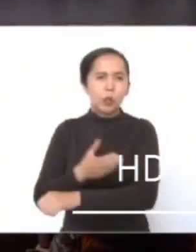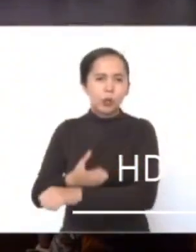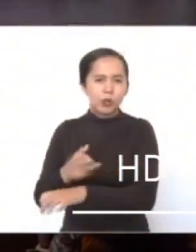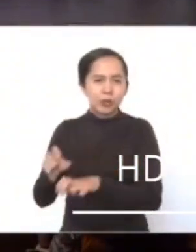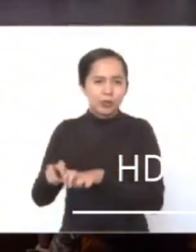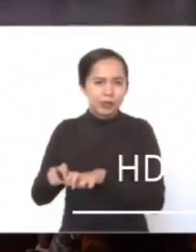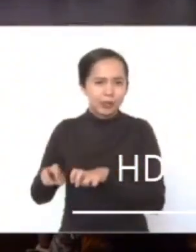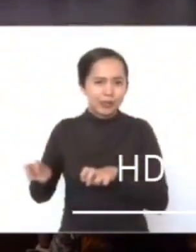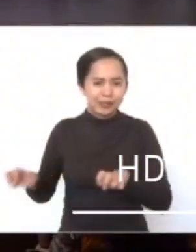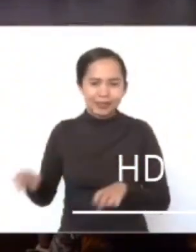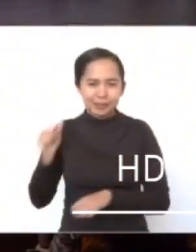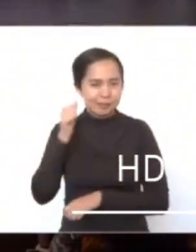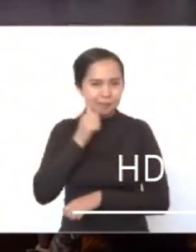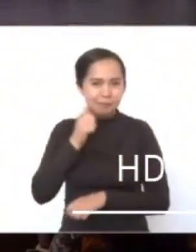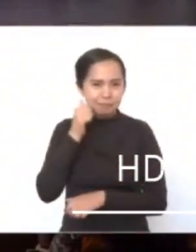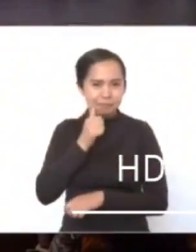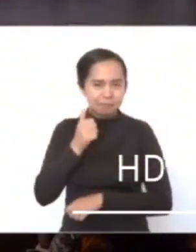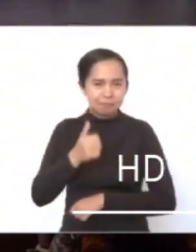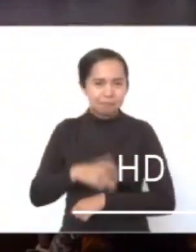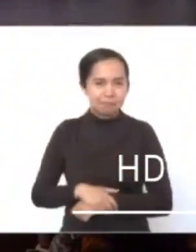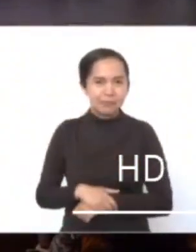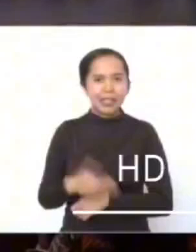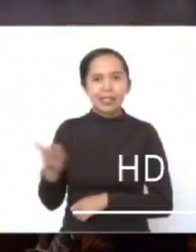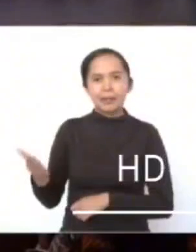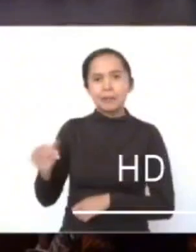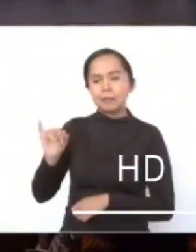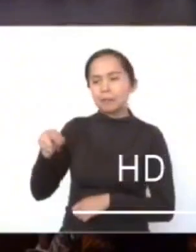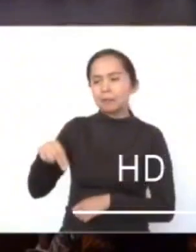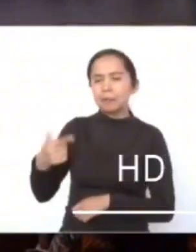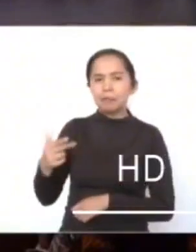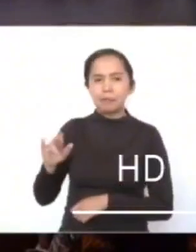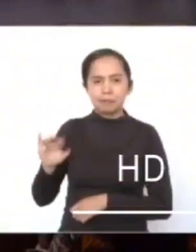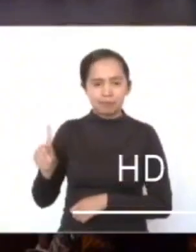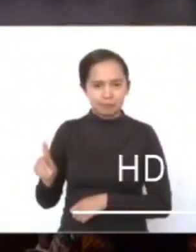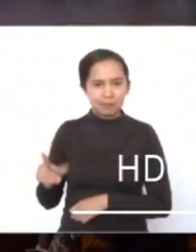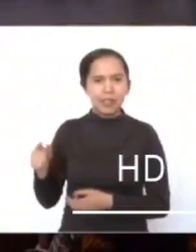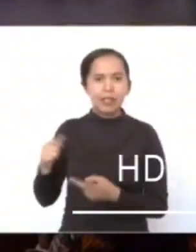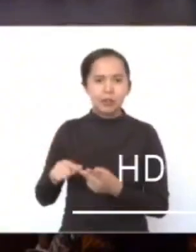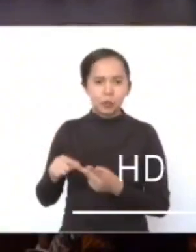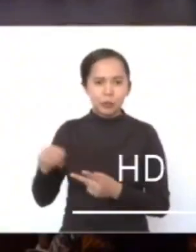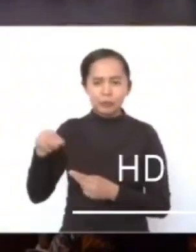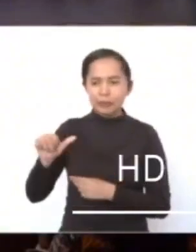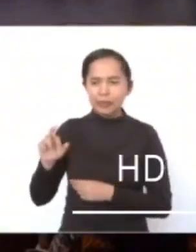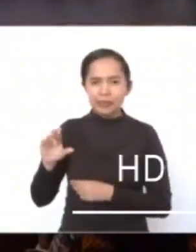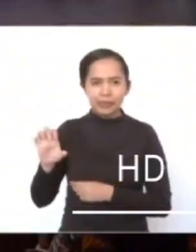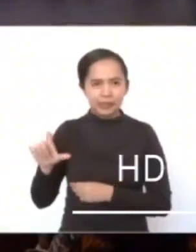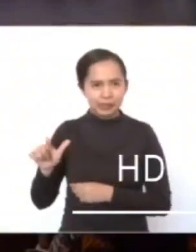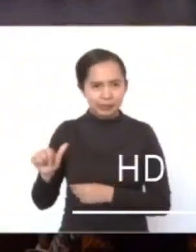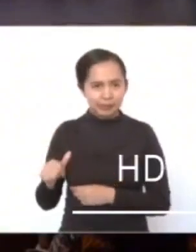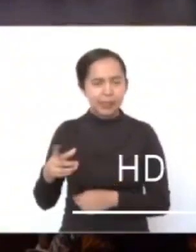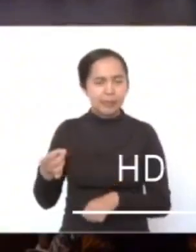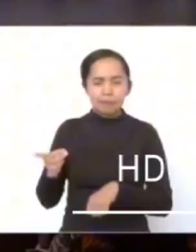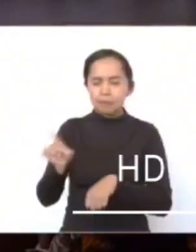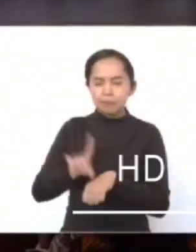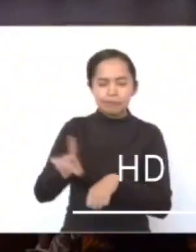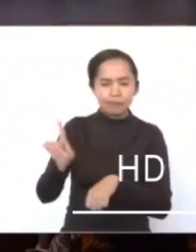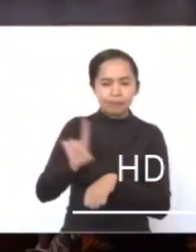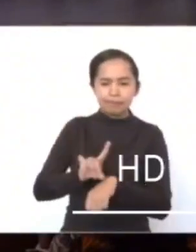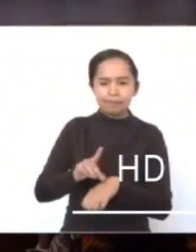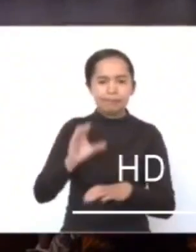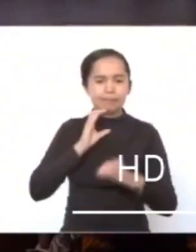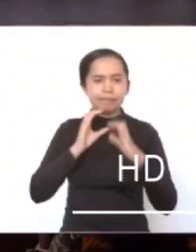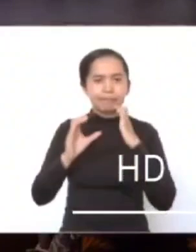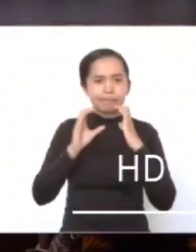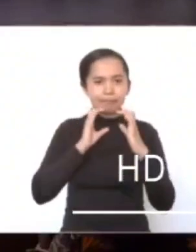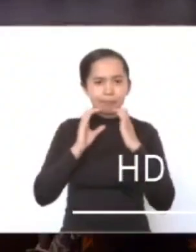mis cómplices que siempre están por acá, ¿no? A Ingrid, a Marcela, que día a día estamos hablando, ¿sí?